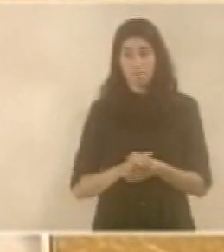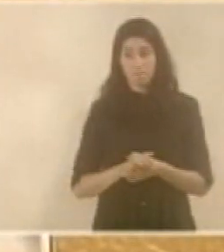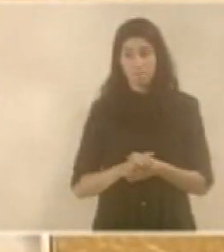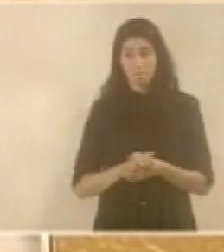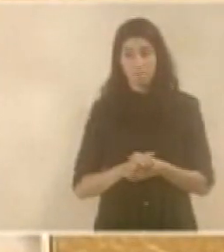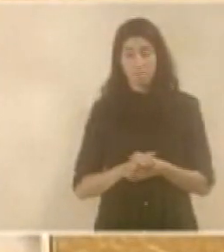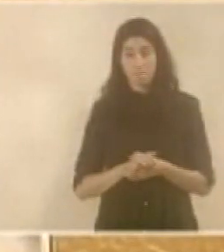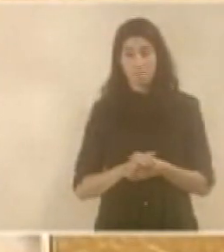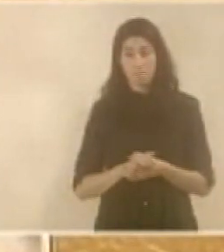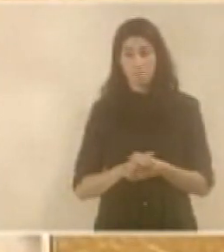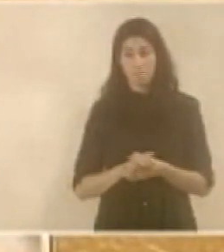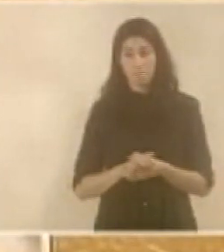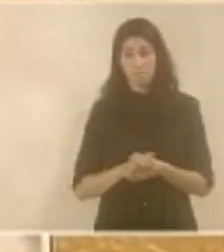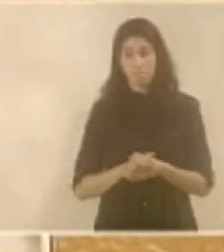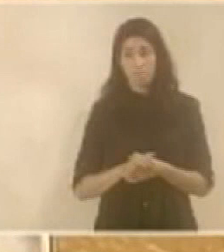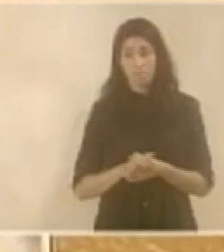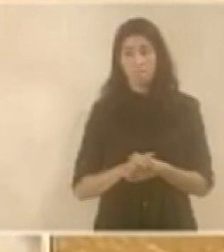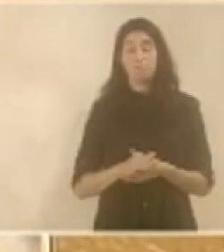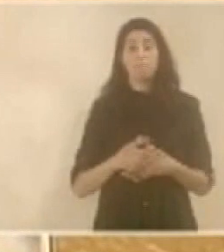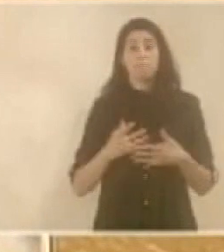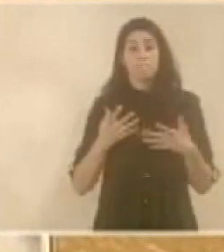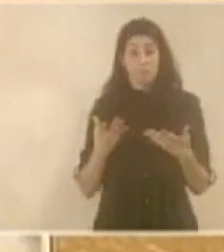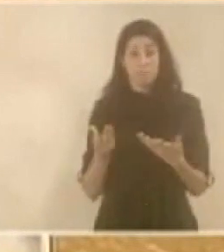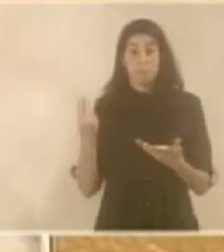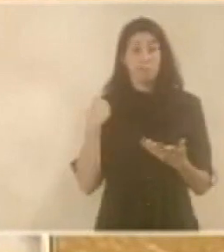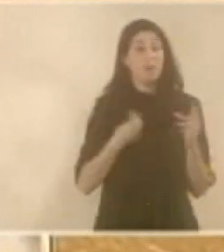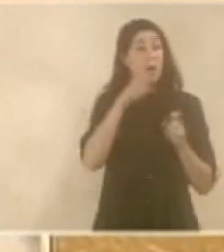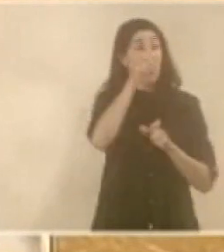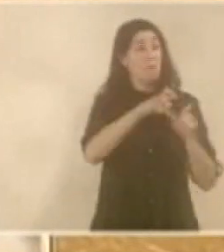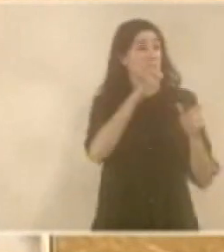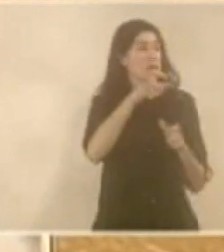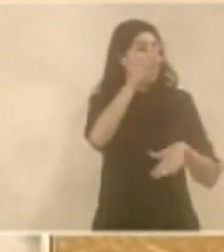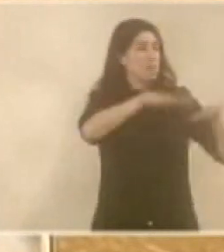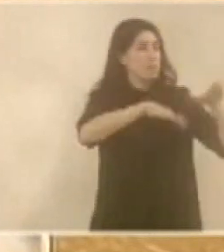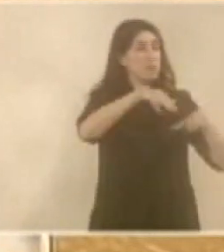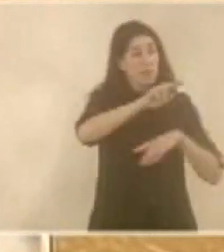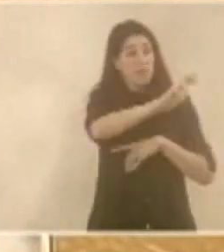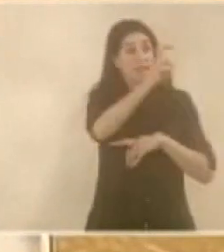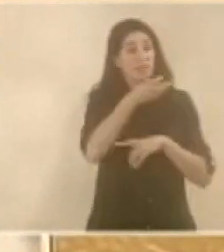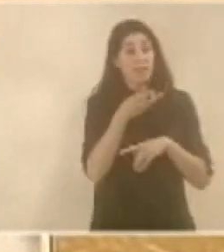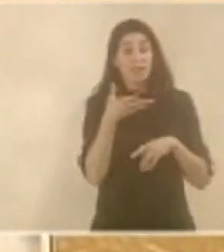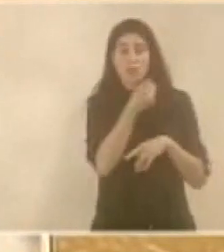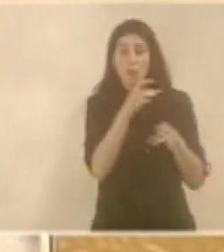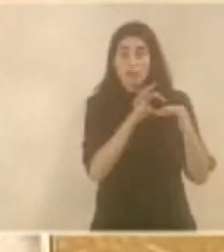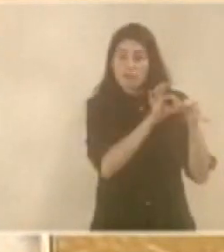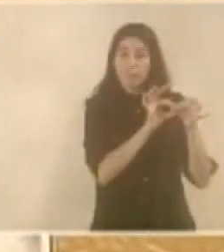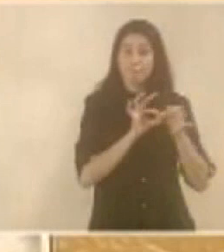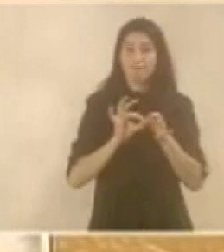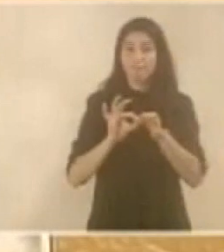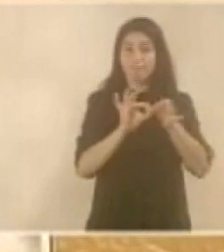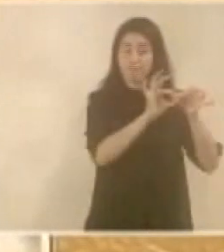mantenido unidos hasta entonces a criollos, mestizos e indígenas con la metrópoli había sido la fidelidad al rey de